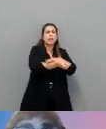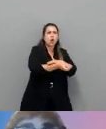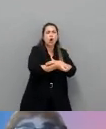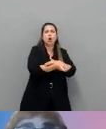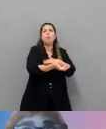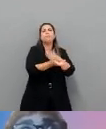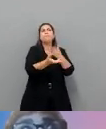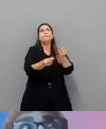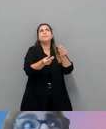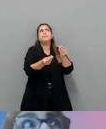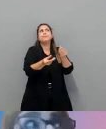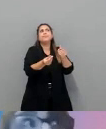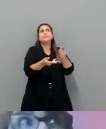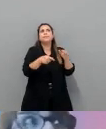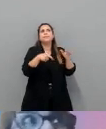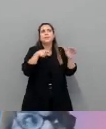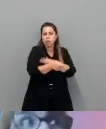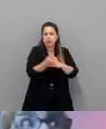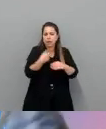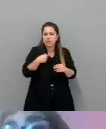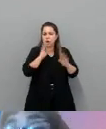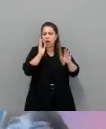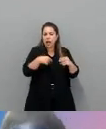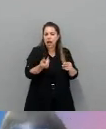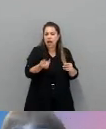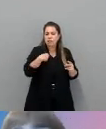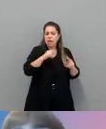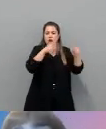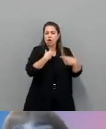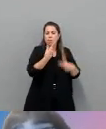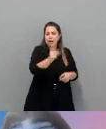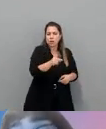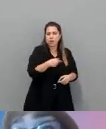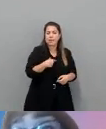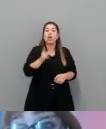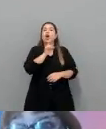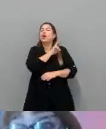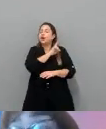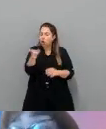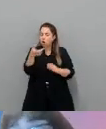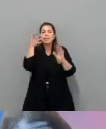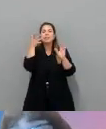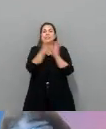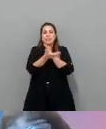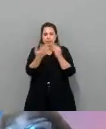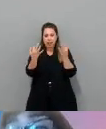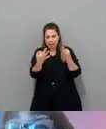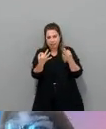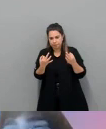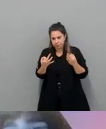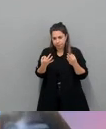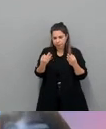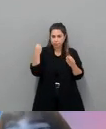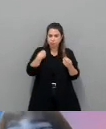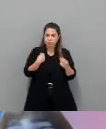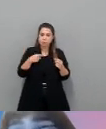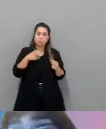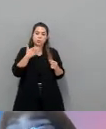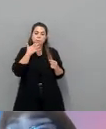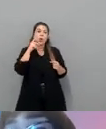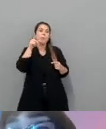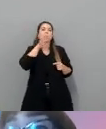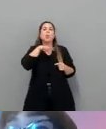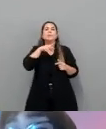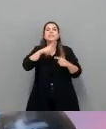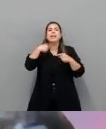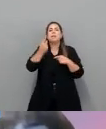no va a ser posiblemente concedida? No, lo que pasa es que vais, si por ejemplo la solicitáis 4 meses después,